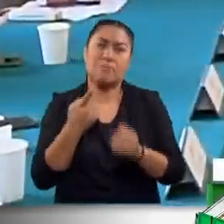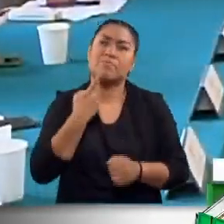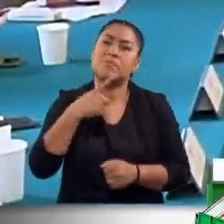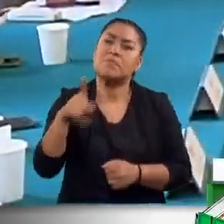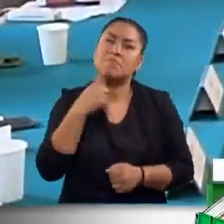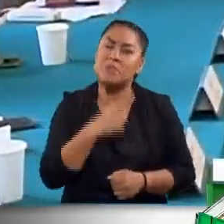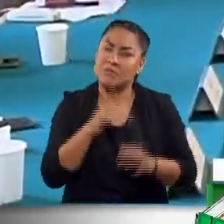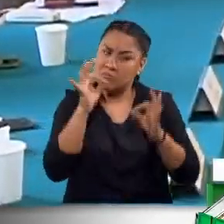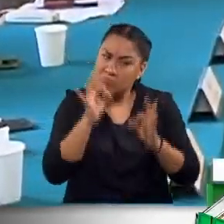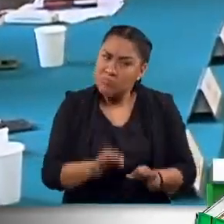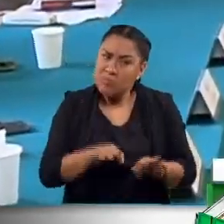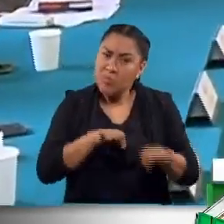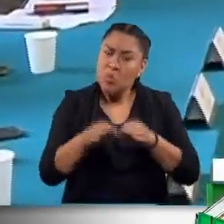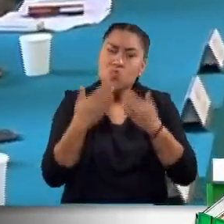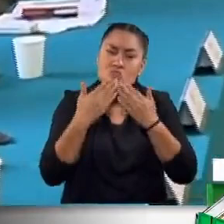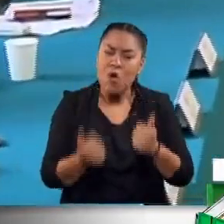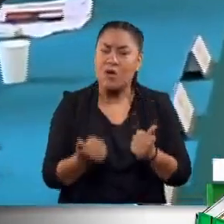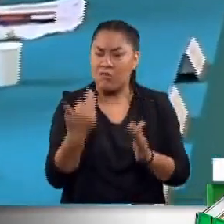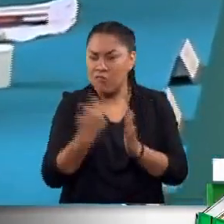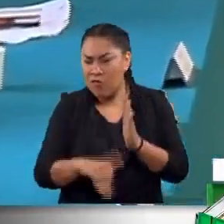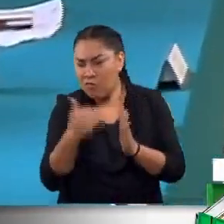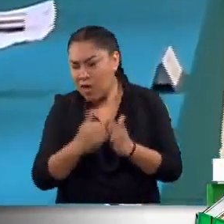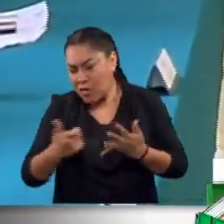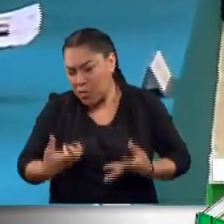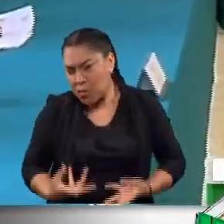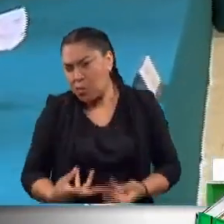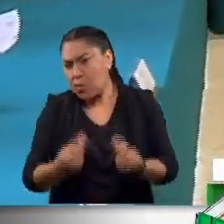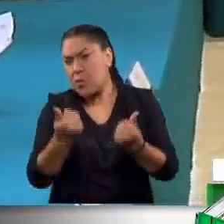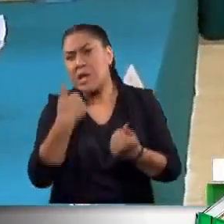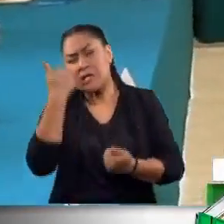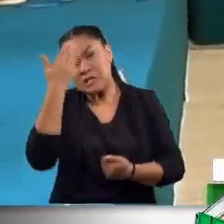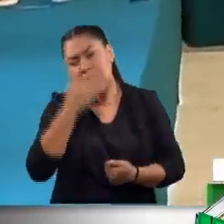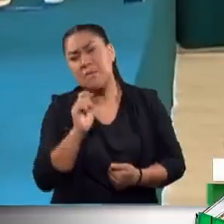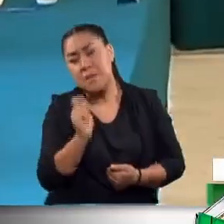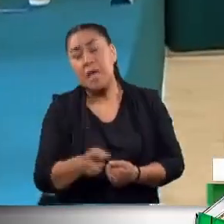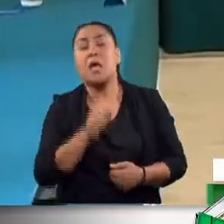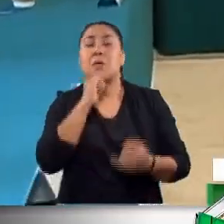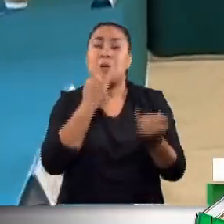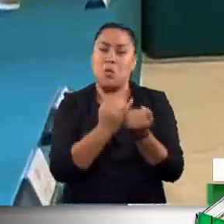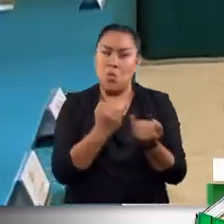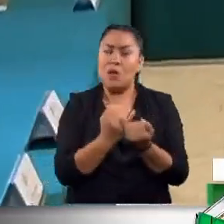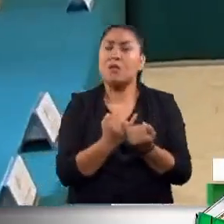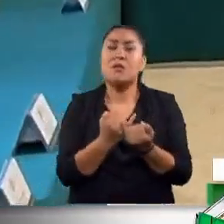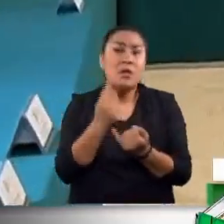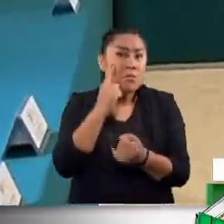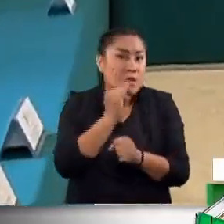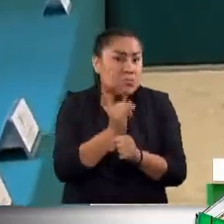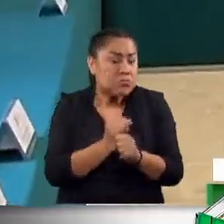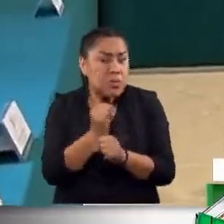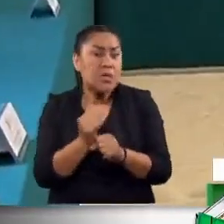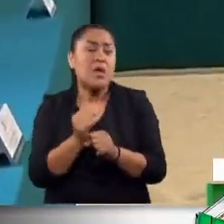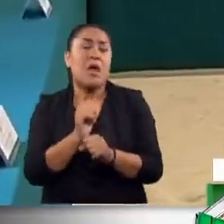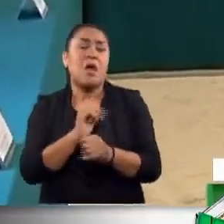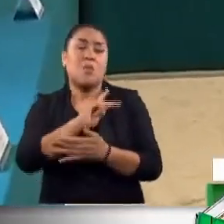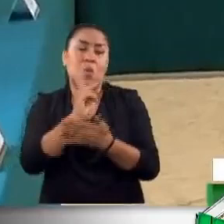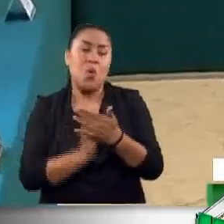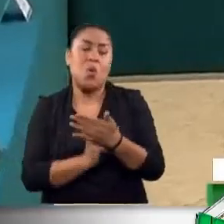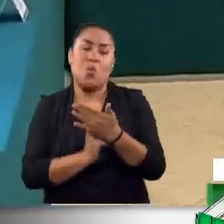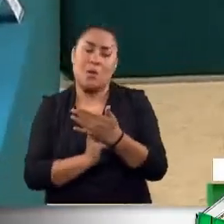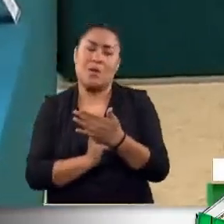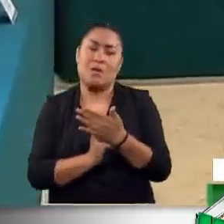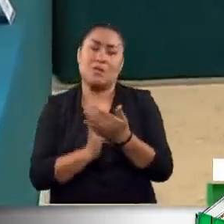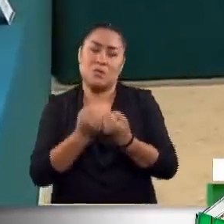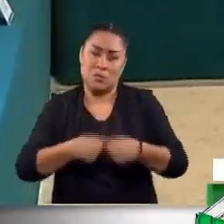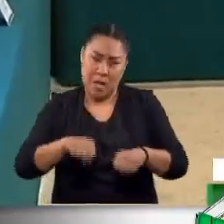de objetivos y la falta de justificación del gasto público, como el seguimiento a programas sociales, a dependencias como CONADE e